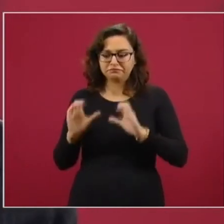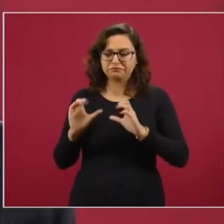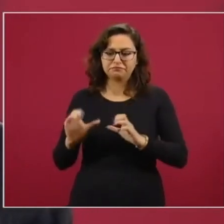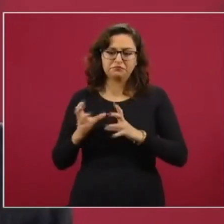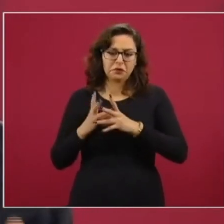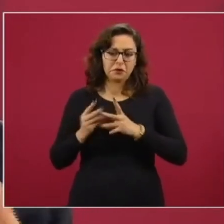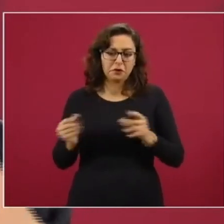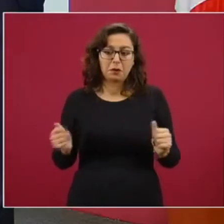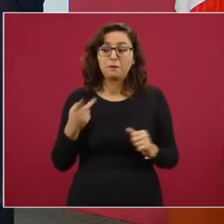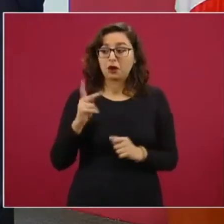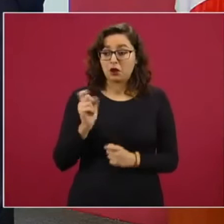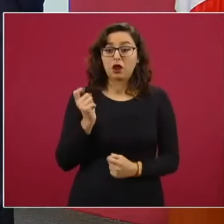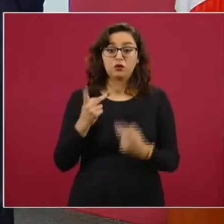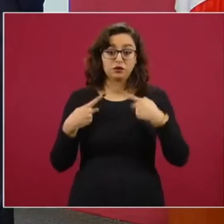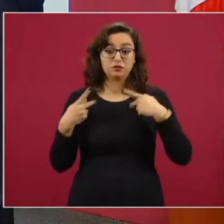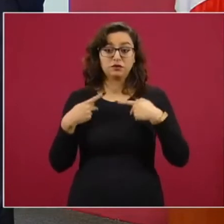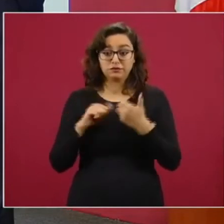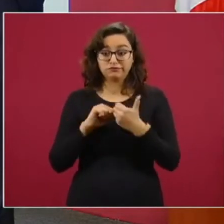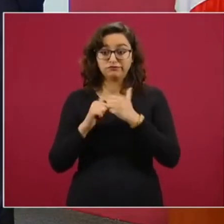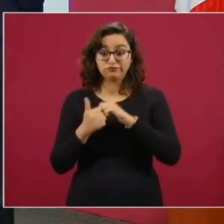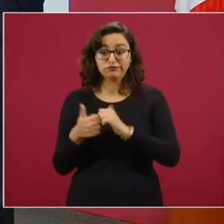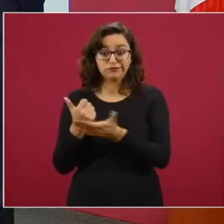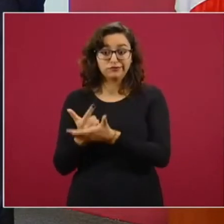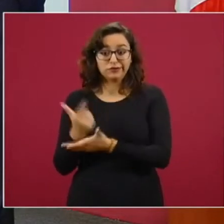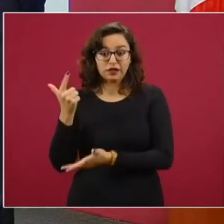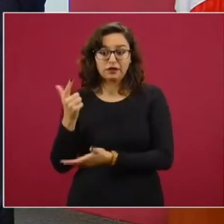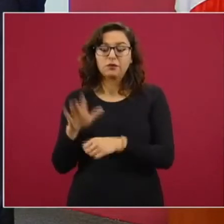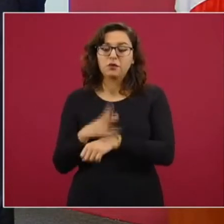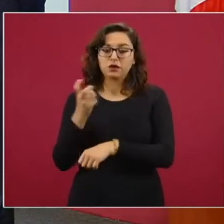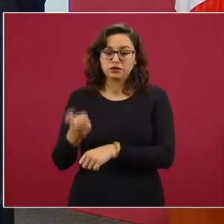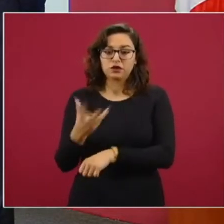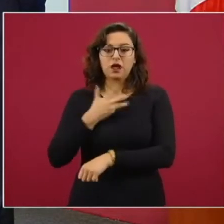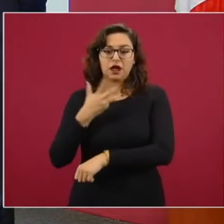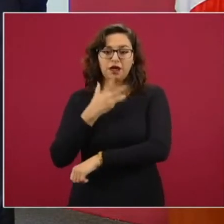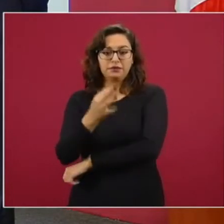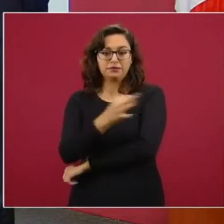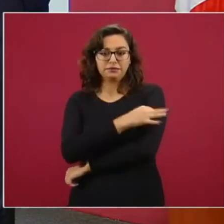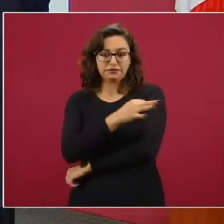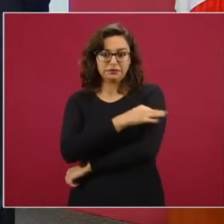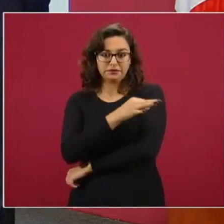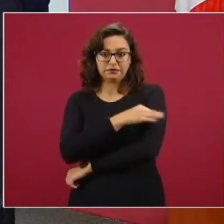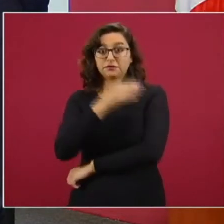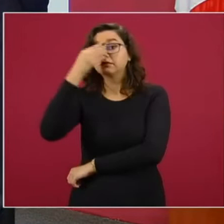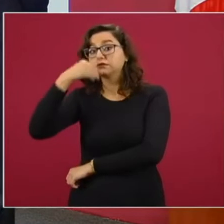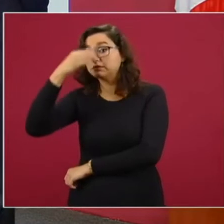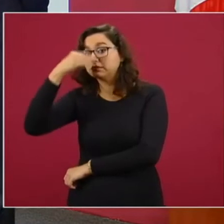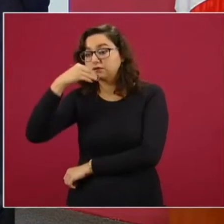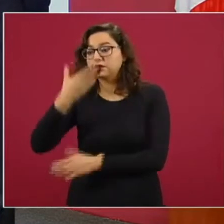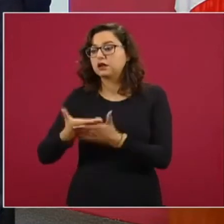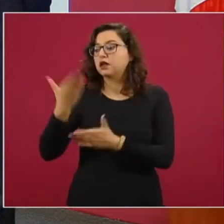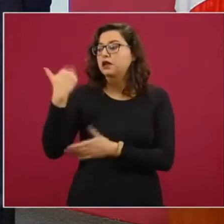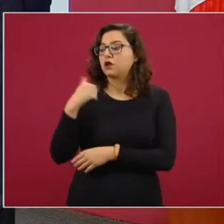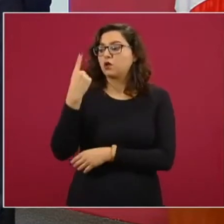de complicarse. Y para eso se usa la vacuna contra la influenza, ese es su propósito. La campaña empezó el 1 de octubre